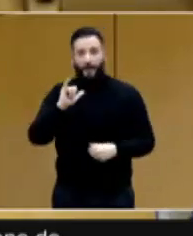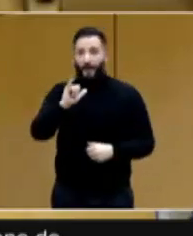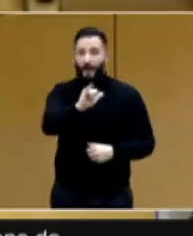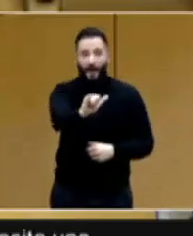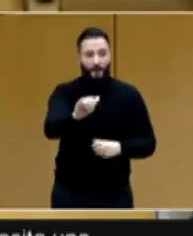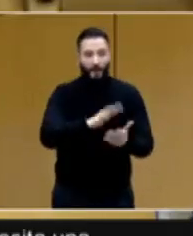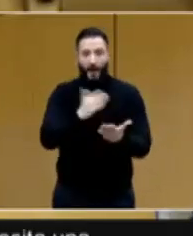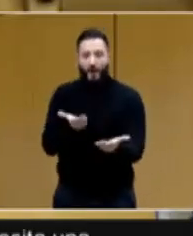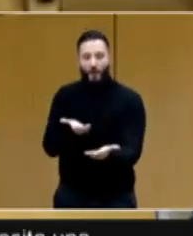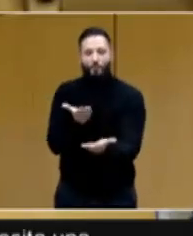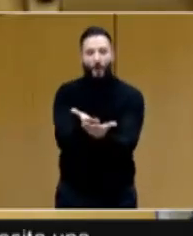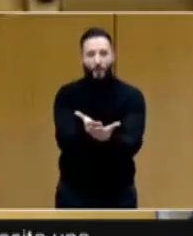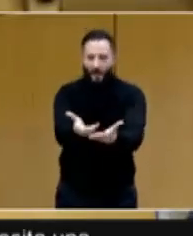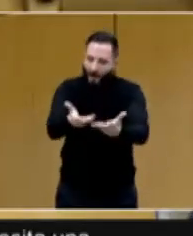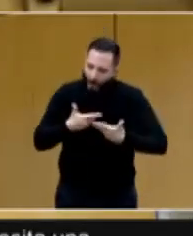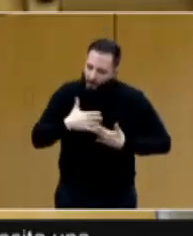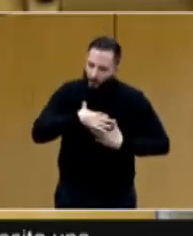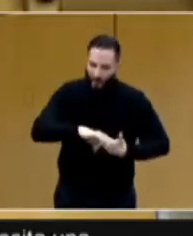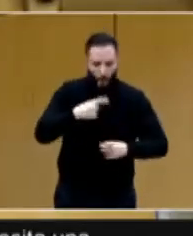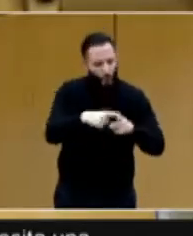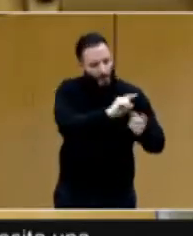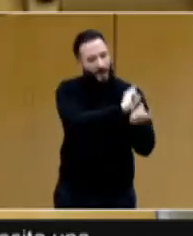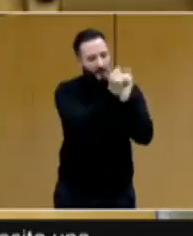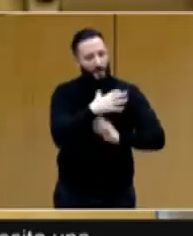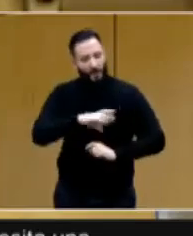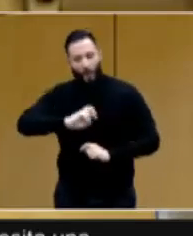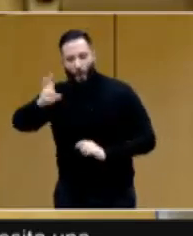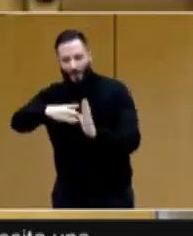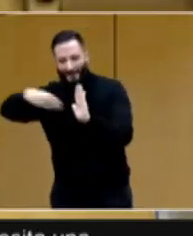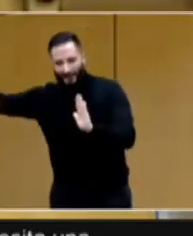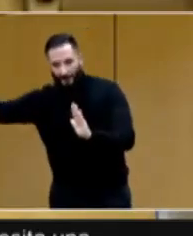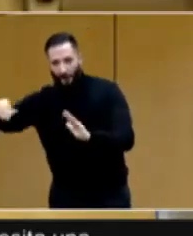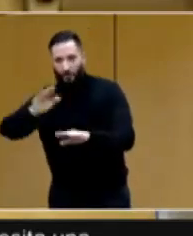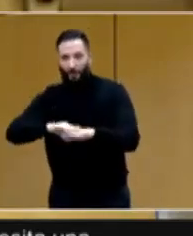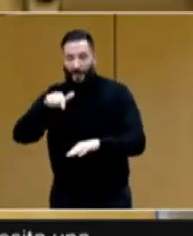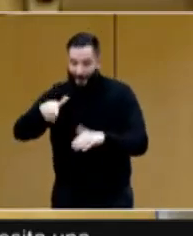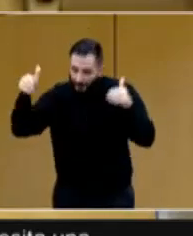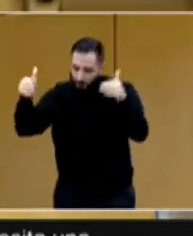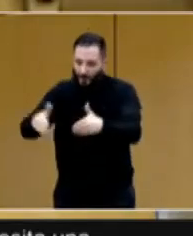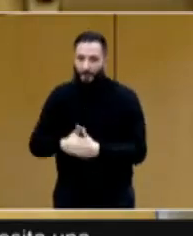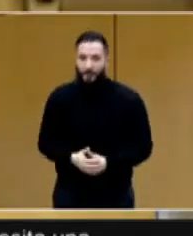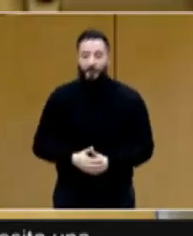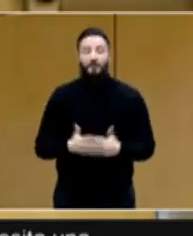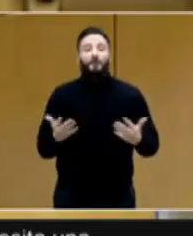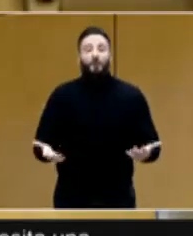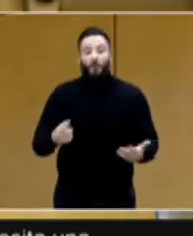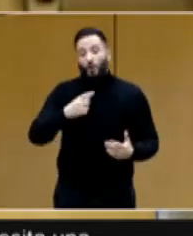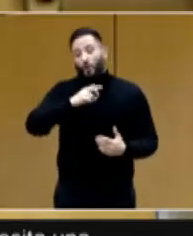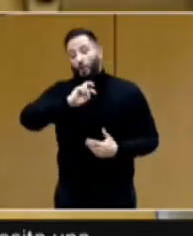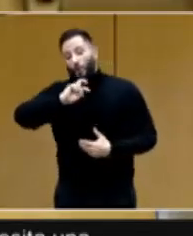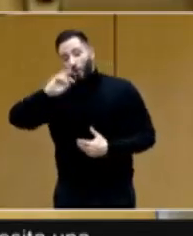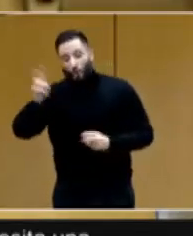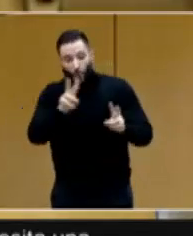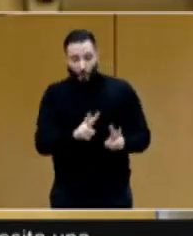proponer decir hay cosas que sí debemos cambiar y otras que son de interpretación en ellas estamos involucradas hay otra cuestión en la que